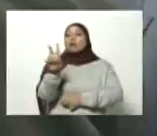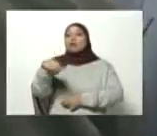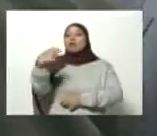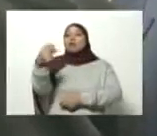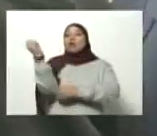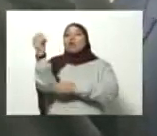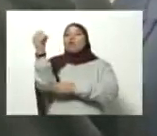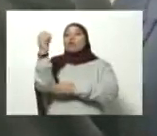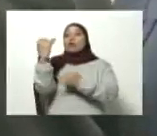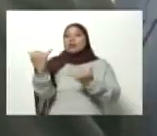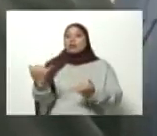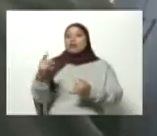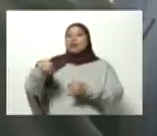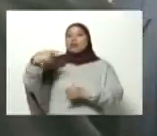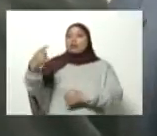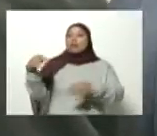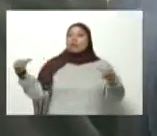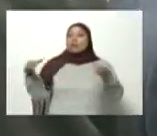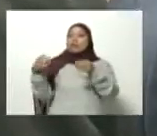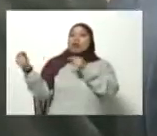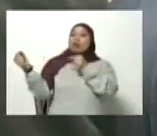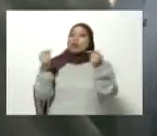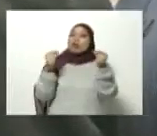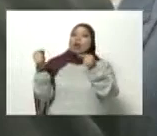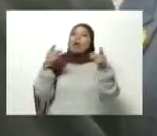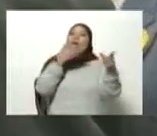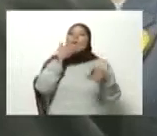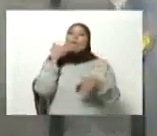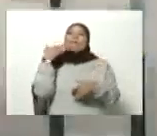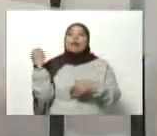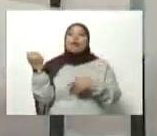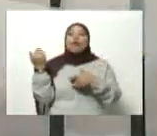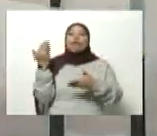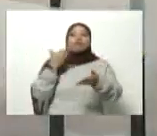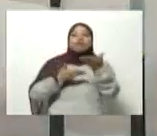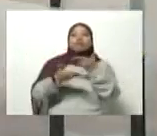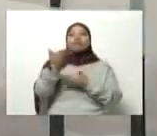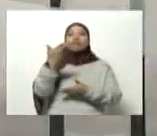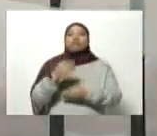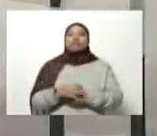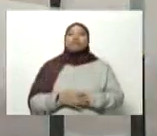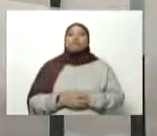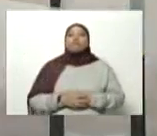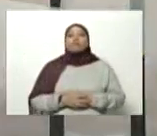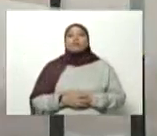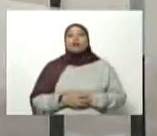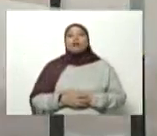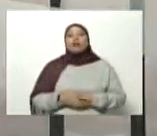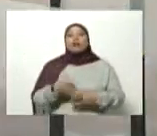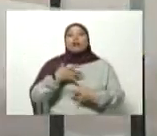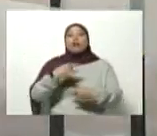tiene. Por la conferencia que vos allez avoir, Interesante este encuentro. Avanzamos.